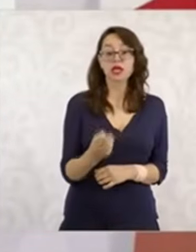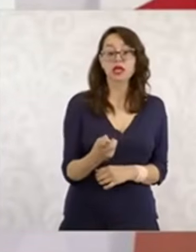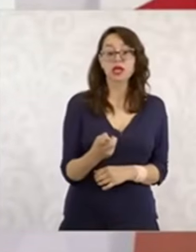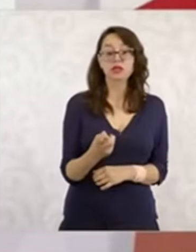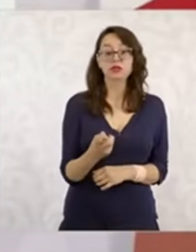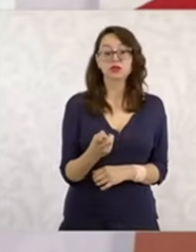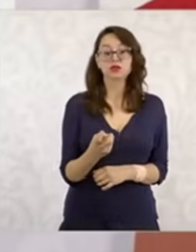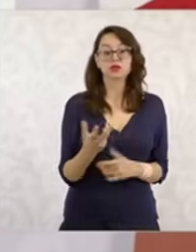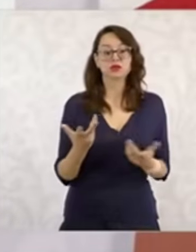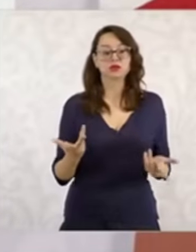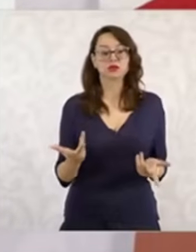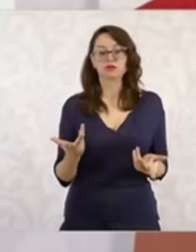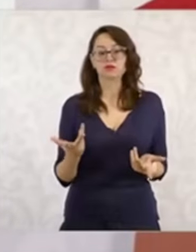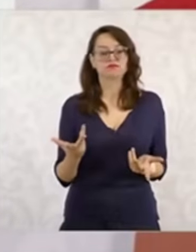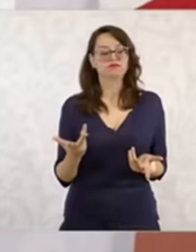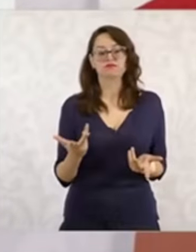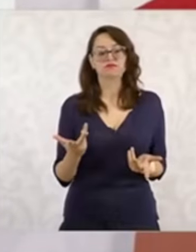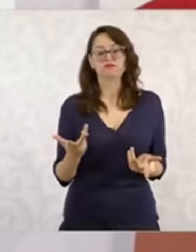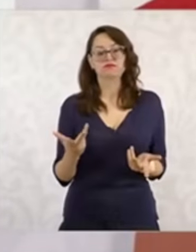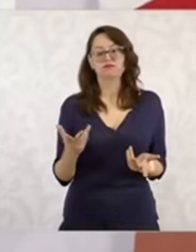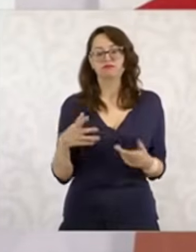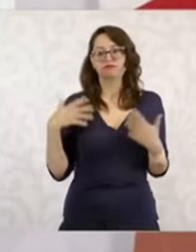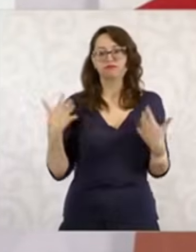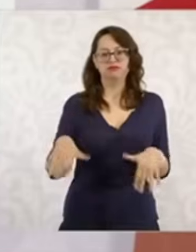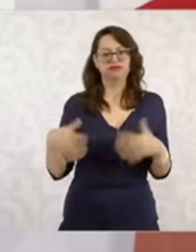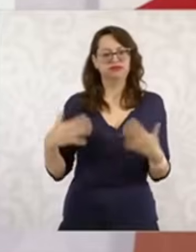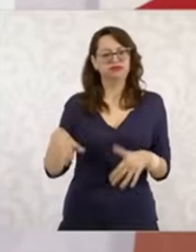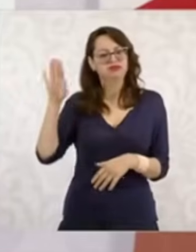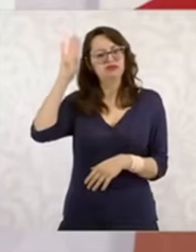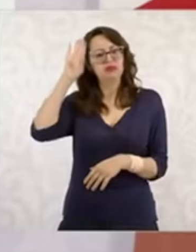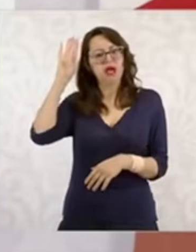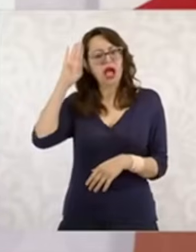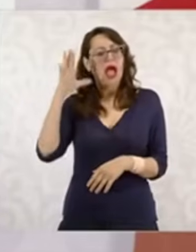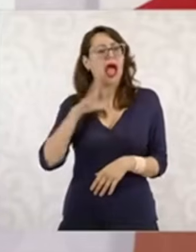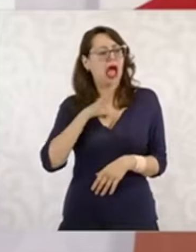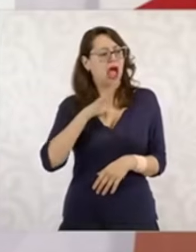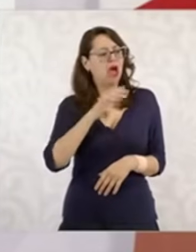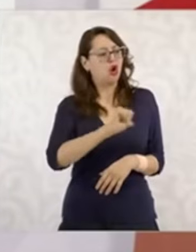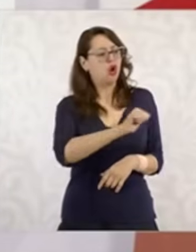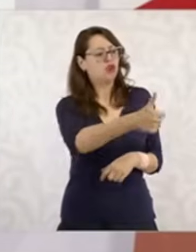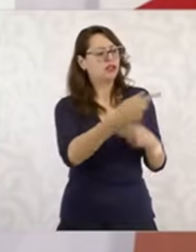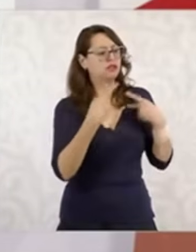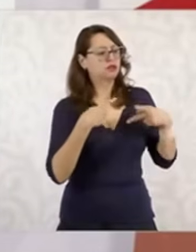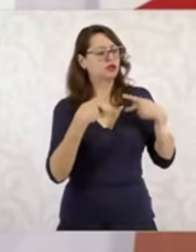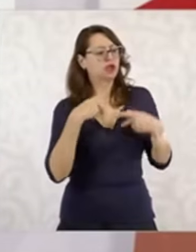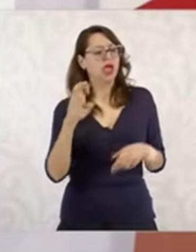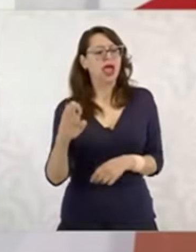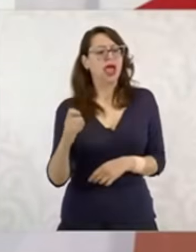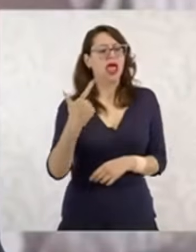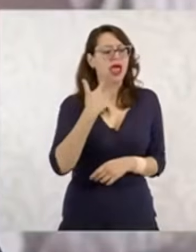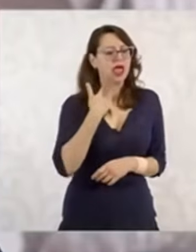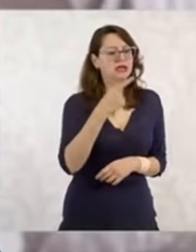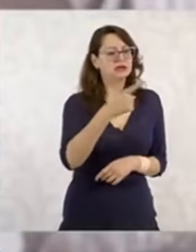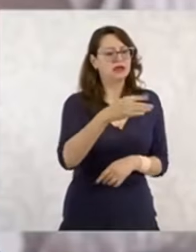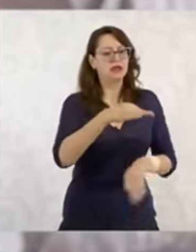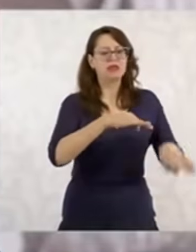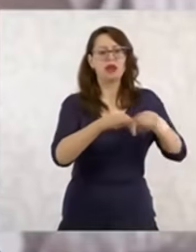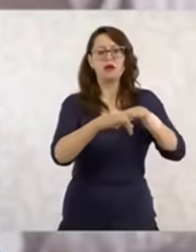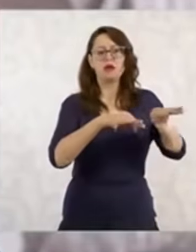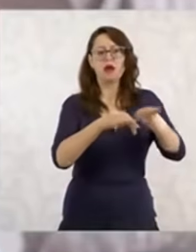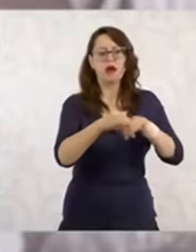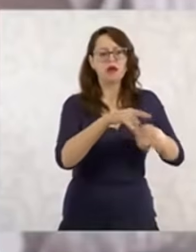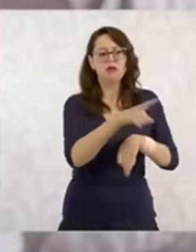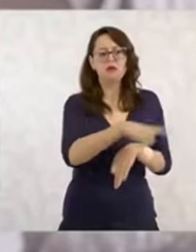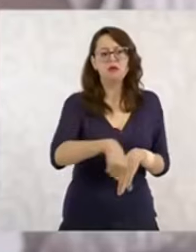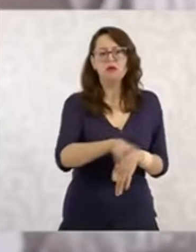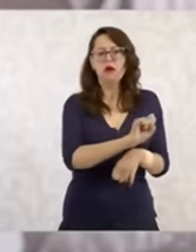los extrabajadores que ya ahorita se encuentran en proceso de jubilación. Los sueldos son más o